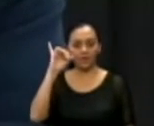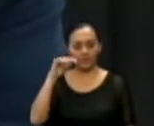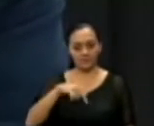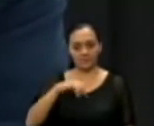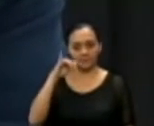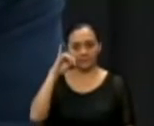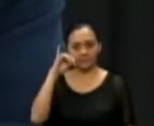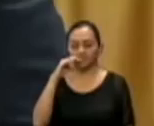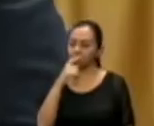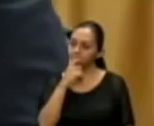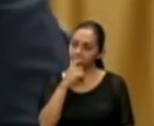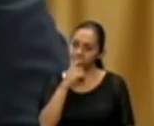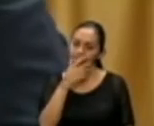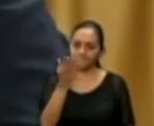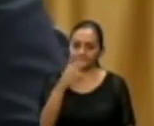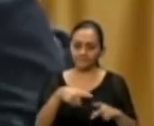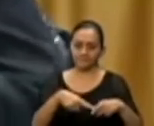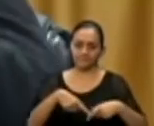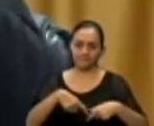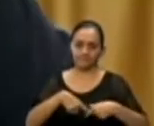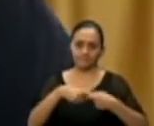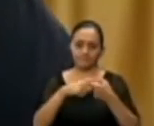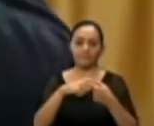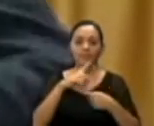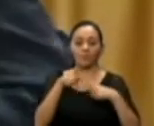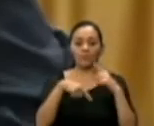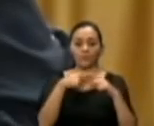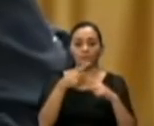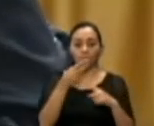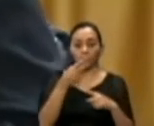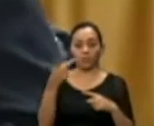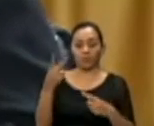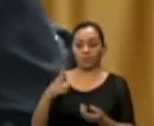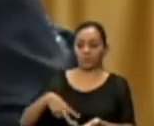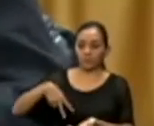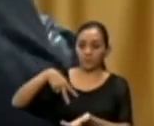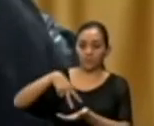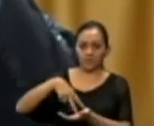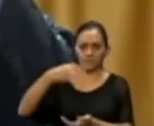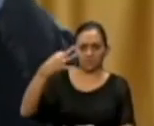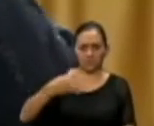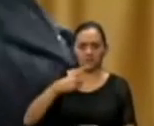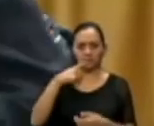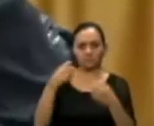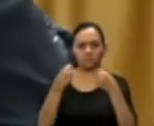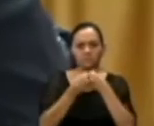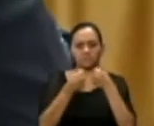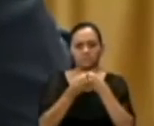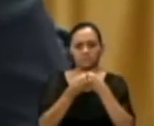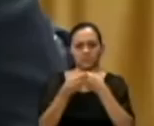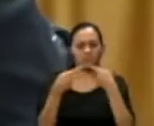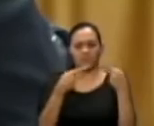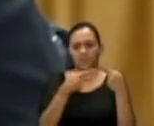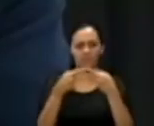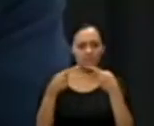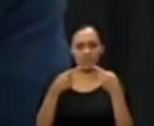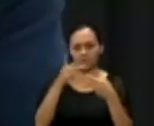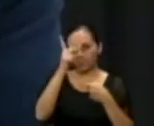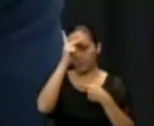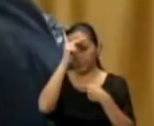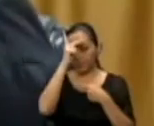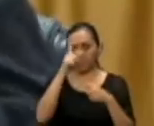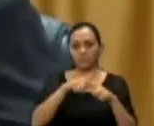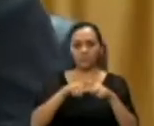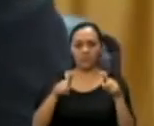para resulta que cuando dice que el pueblo control se ha puesto de pie con dignidad es por la guerra del perú lo cual pero eso dice en ciertos medios